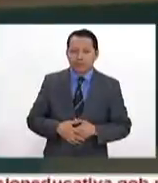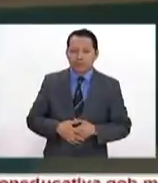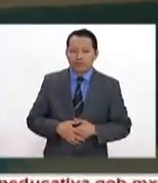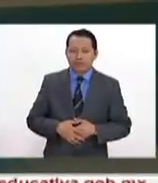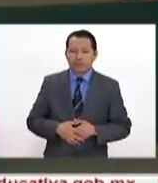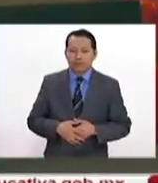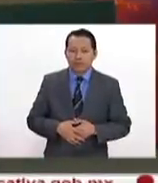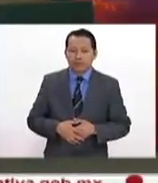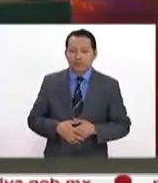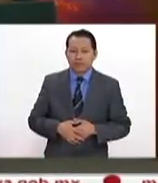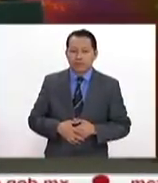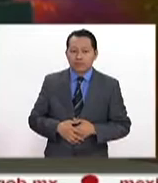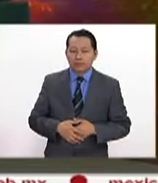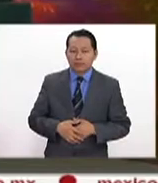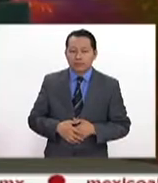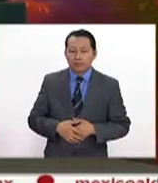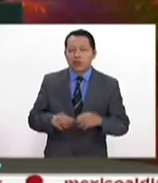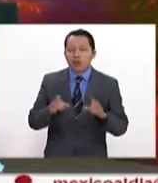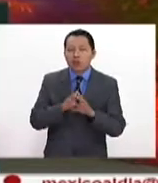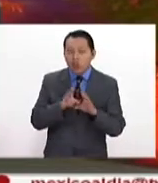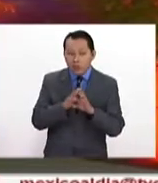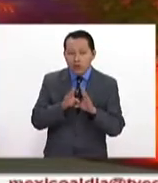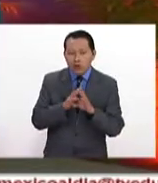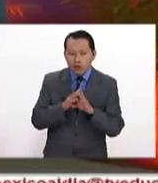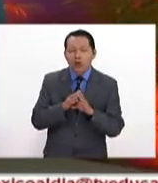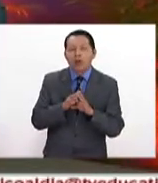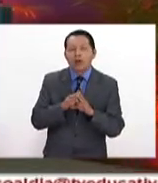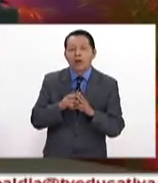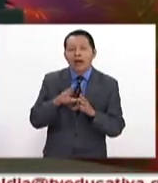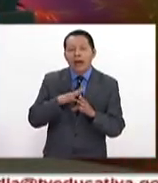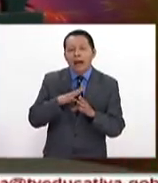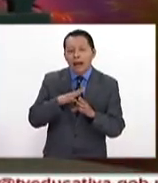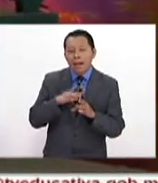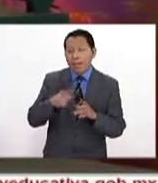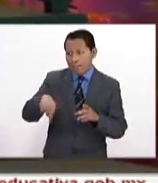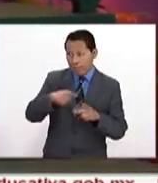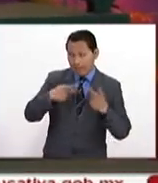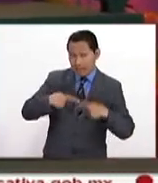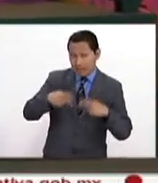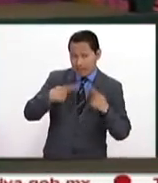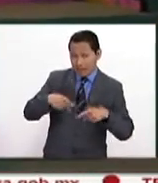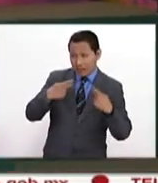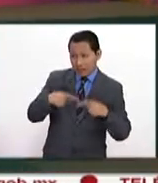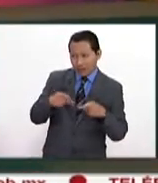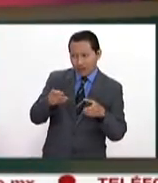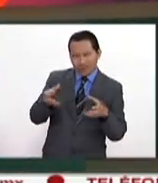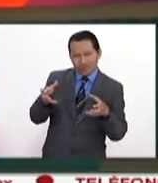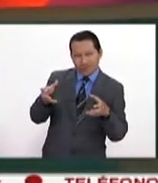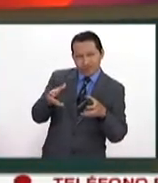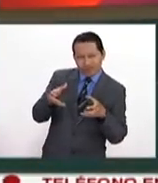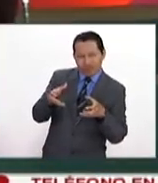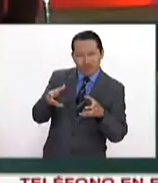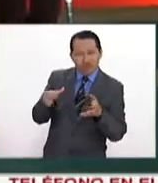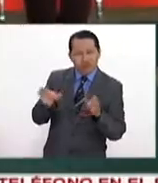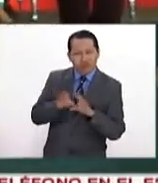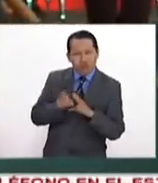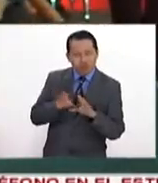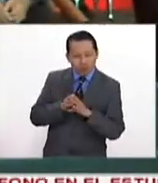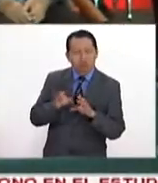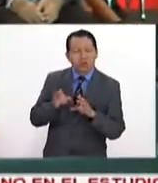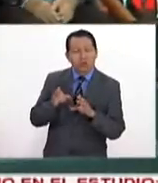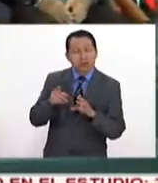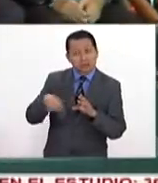¿Cómo nos reinventamos? ¿Cómo reentrenamos a nuestro capital humano? ¿Cómo hacemos que